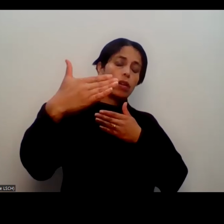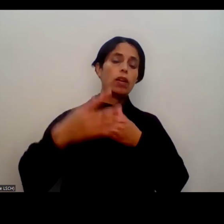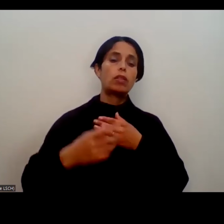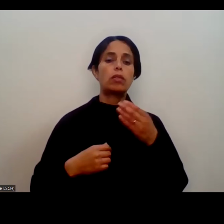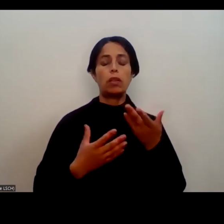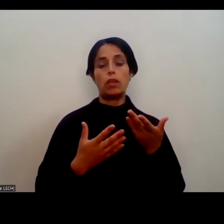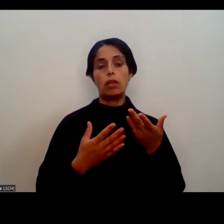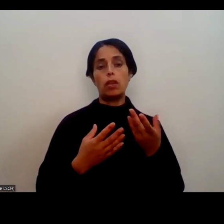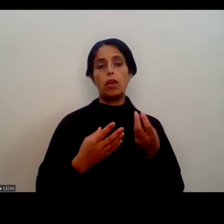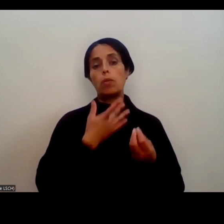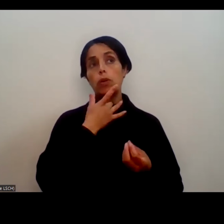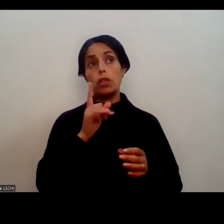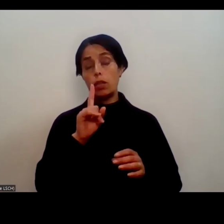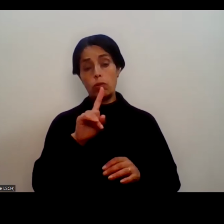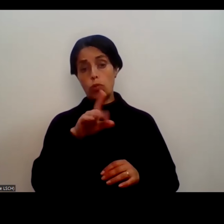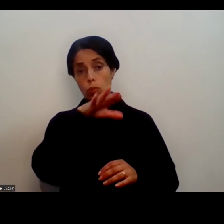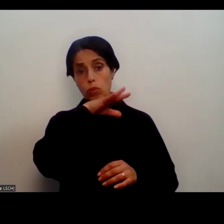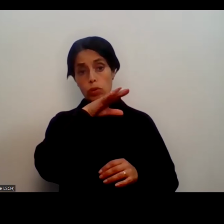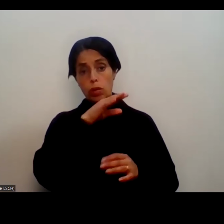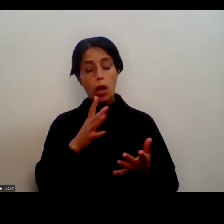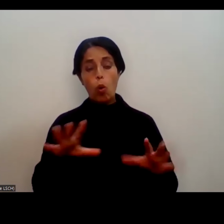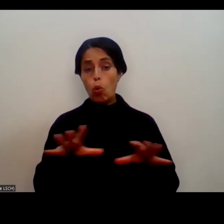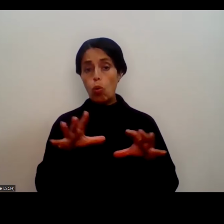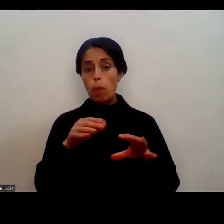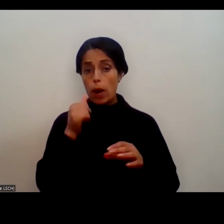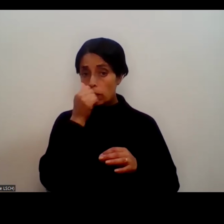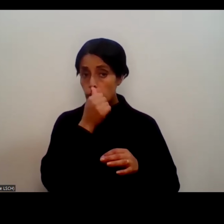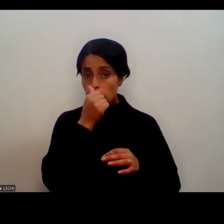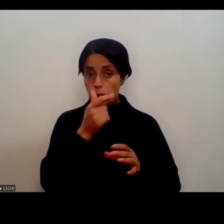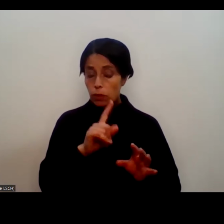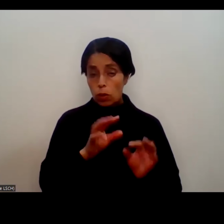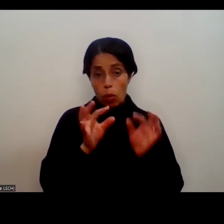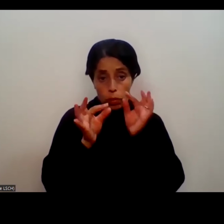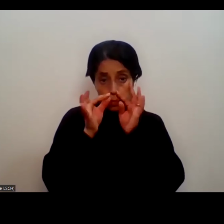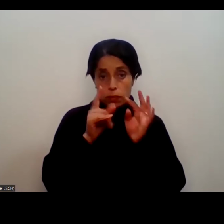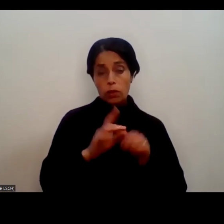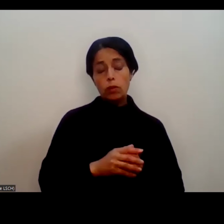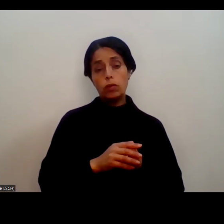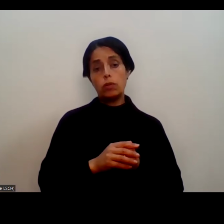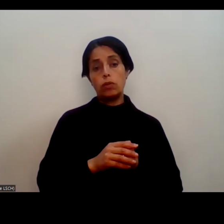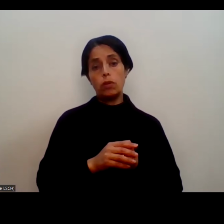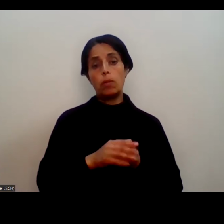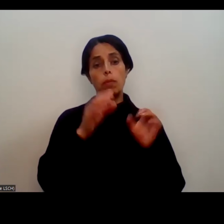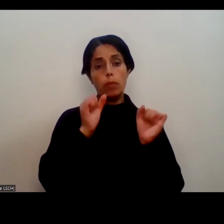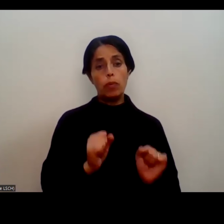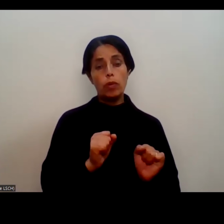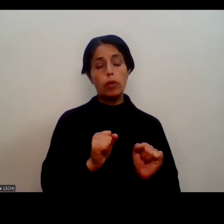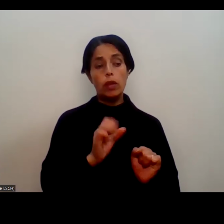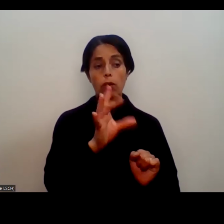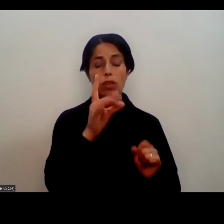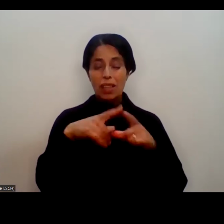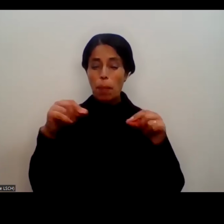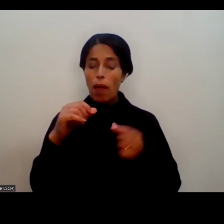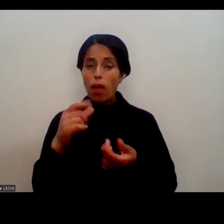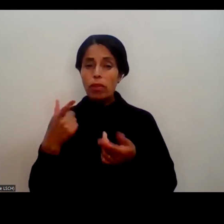de inhalar, porque probablemente ya no existía el tráfico interregional, ¿no? Para obtener esta planta que venía del otro